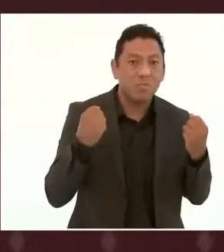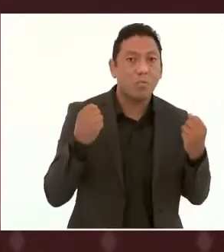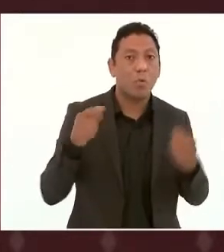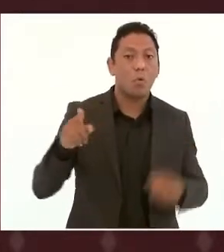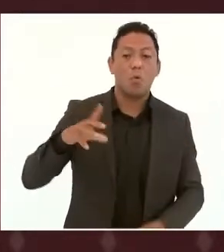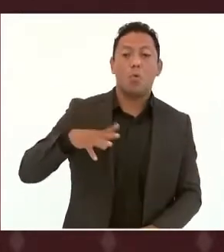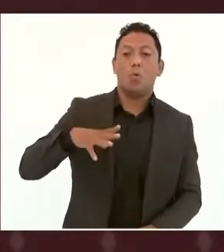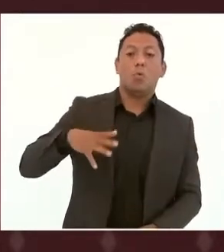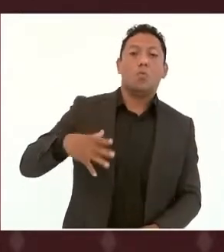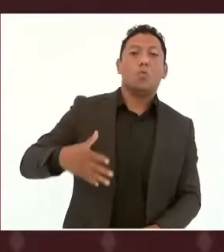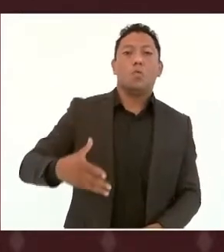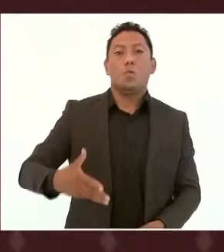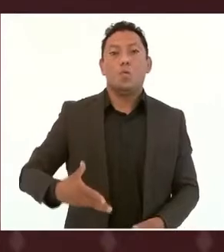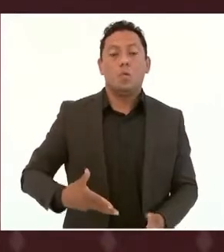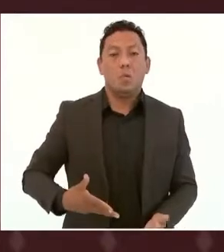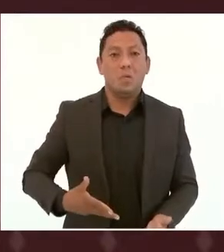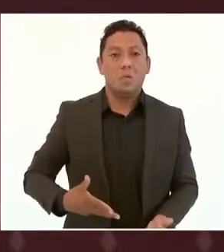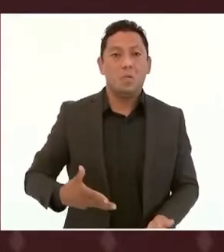pudientes.